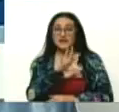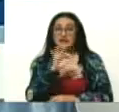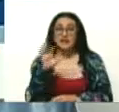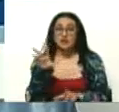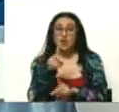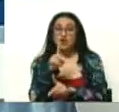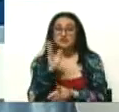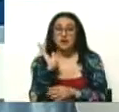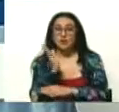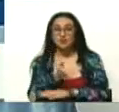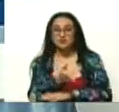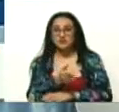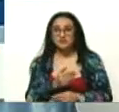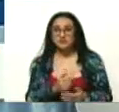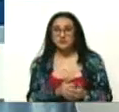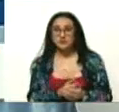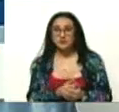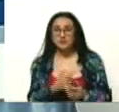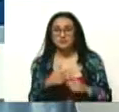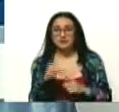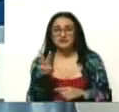21.511 acusaciones y